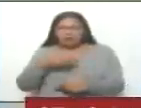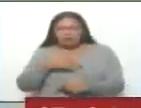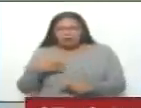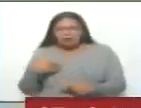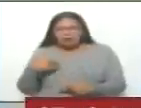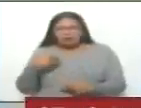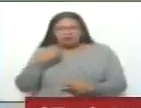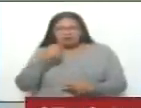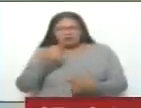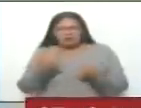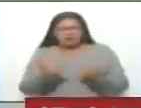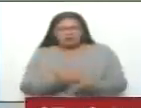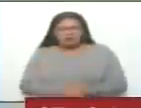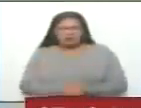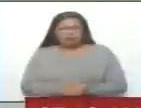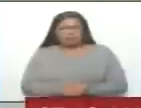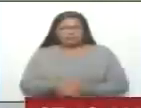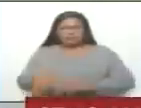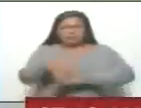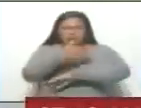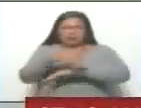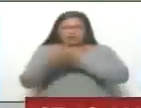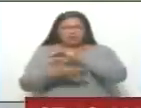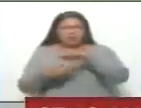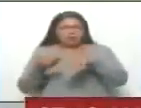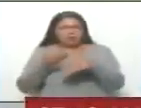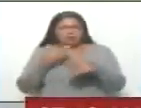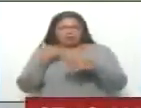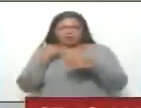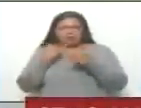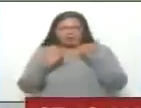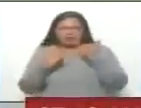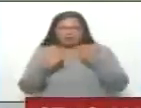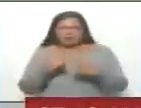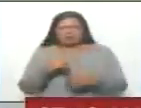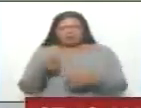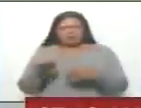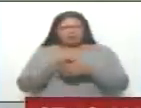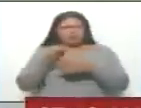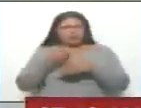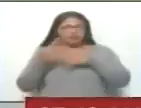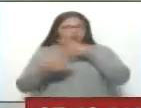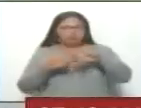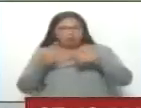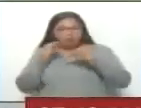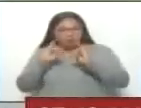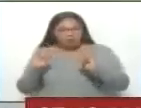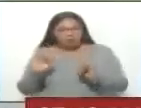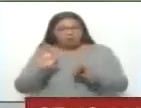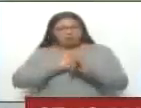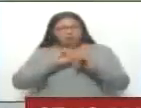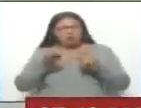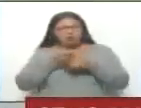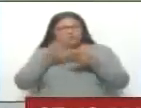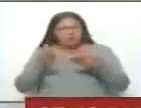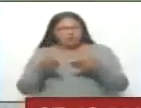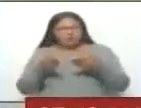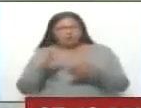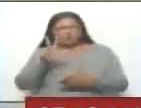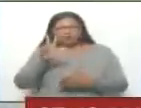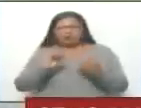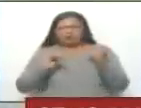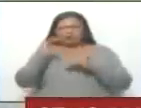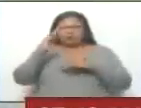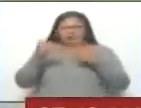calle que el problema es salir del gobierno bolivariano y revolucionario. El mismo gobierno que dio 3 aumentos,